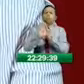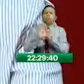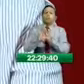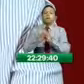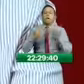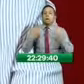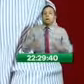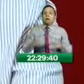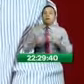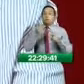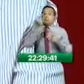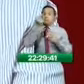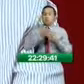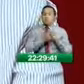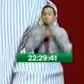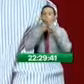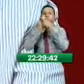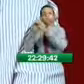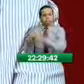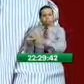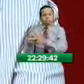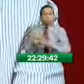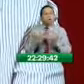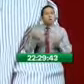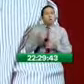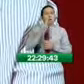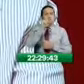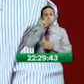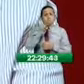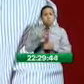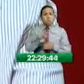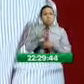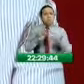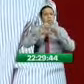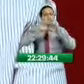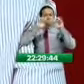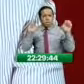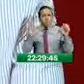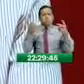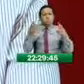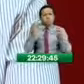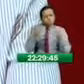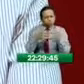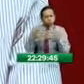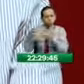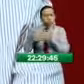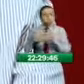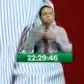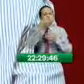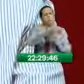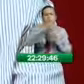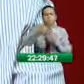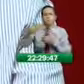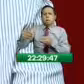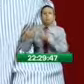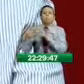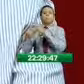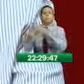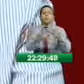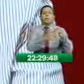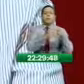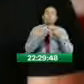una prioridad. Ya son 1,000 pequeñas y medianas empresas que se han beneficiado de estos créditos. Solo así podremos